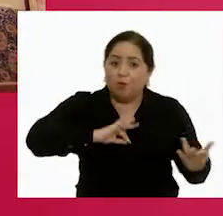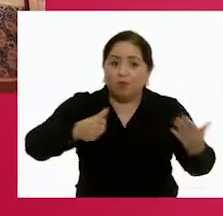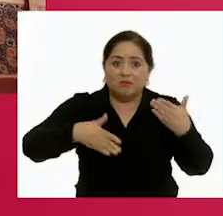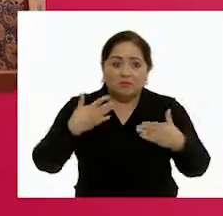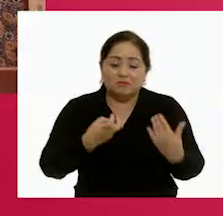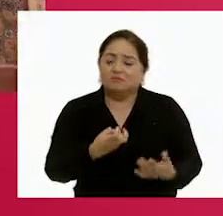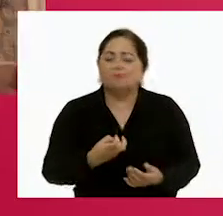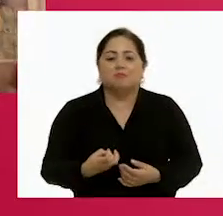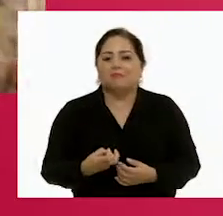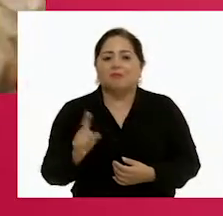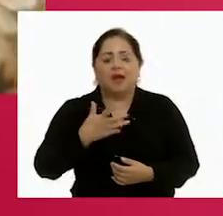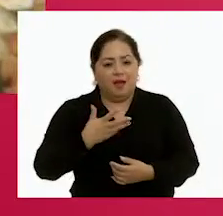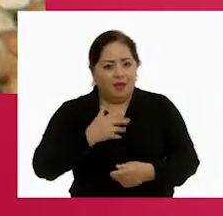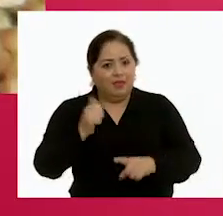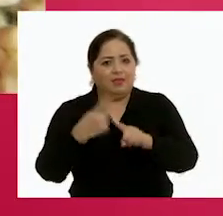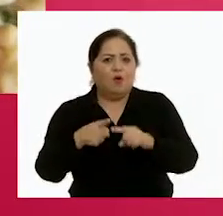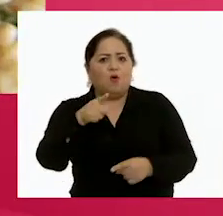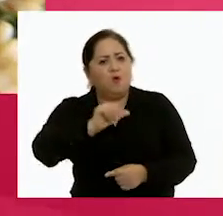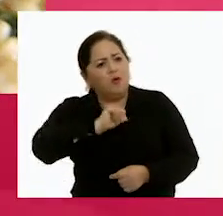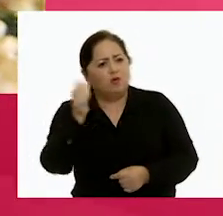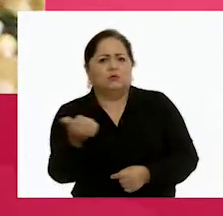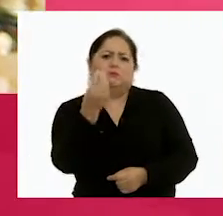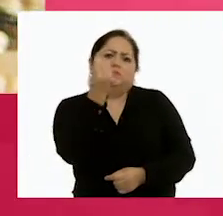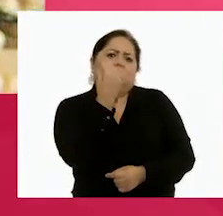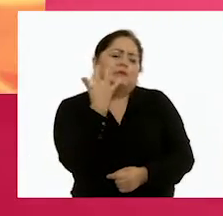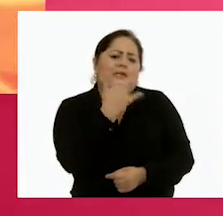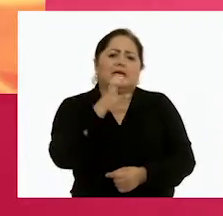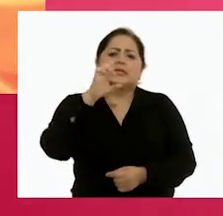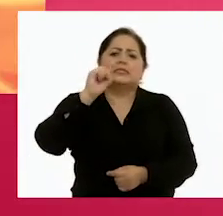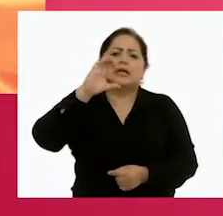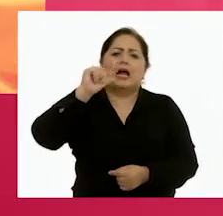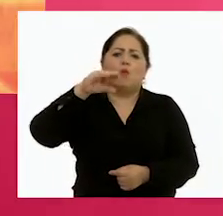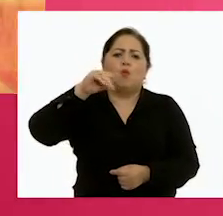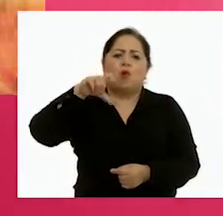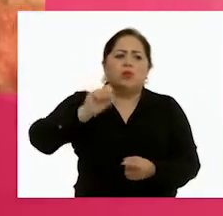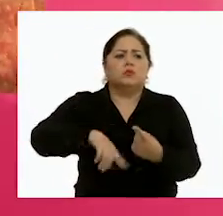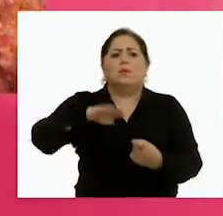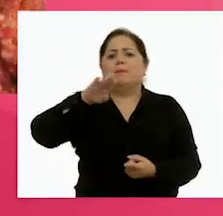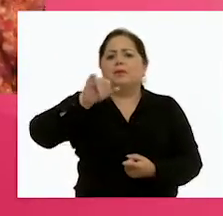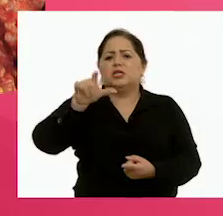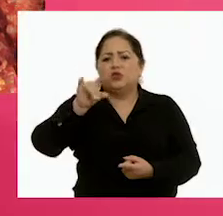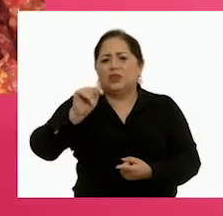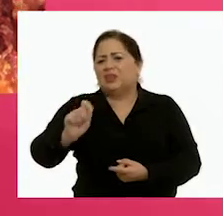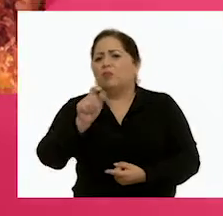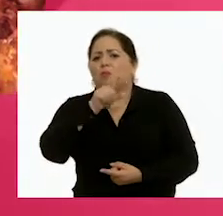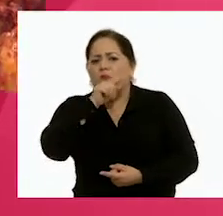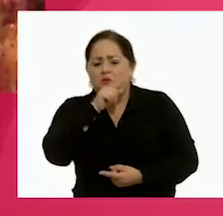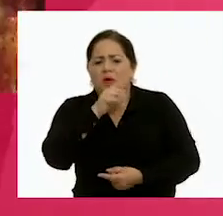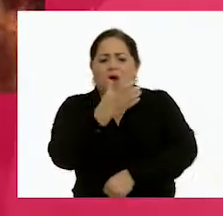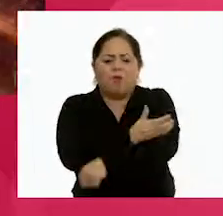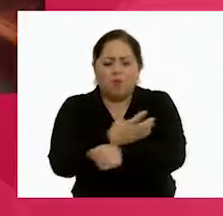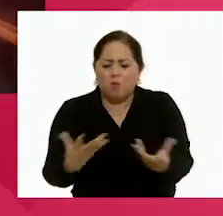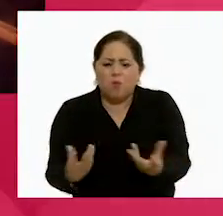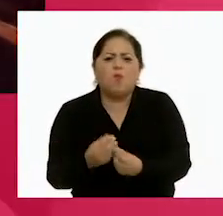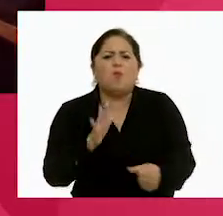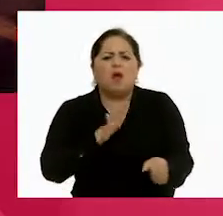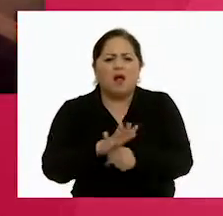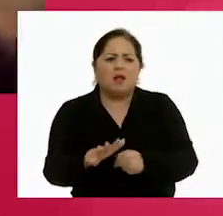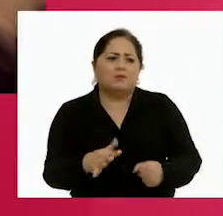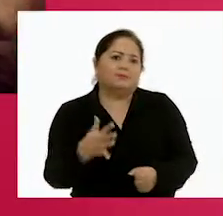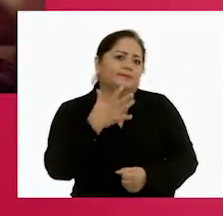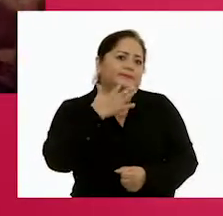Apan. No te pierdas los deliciosos escamoles y los michotes de carnero y pollo, acompañados, por supuesto,